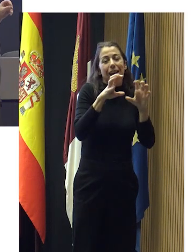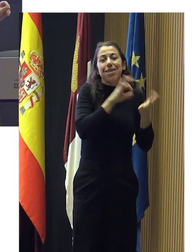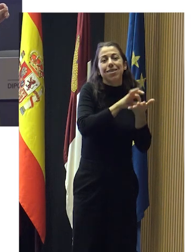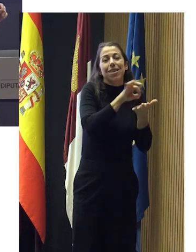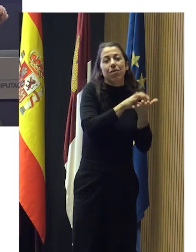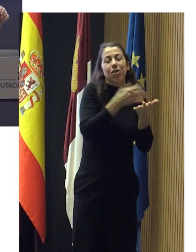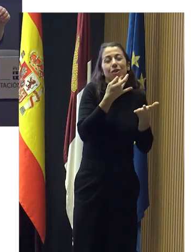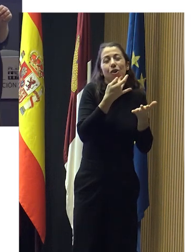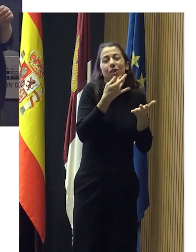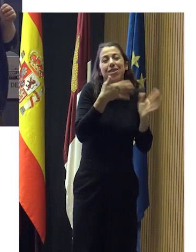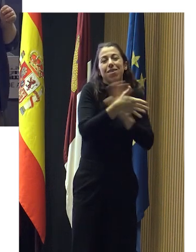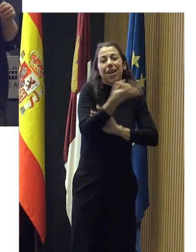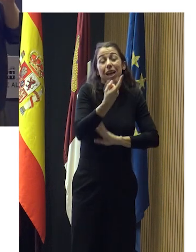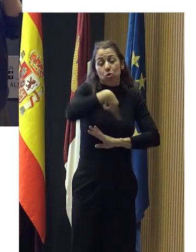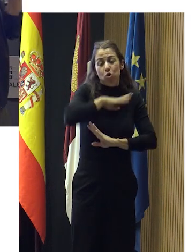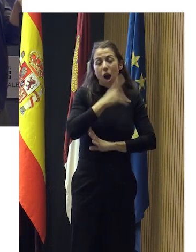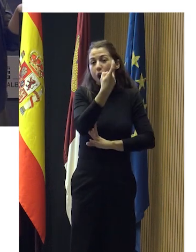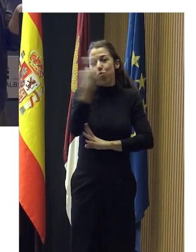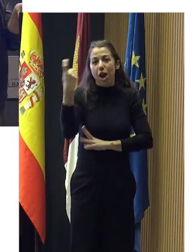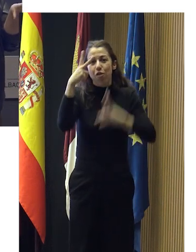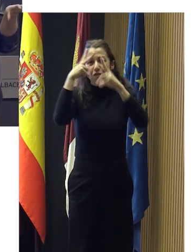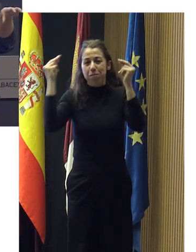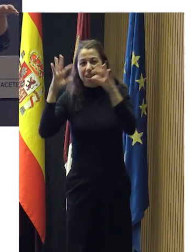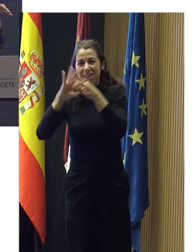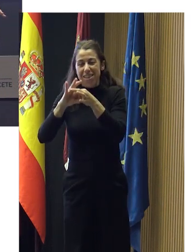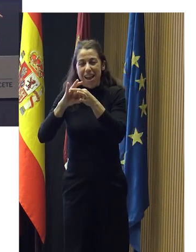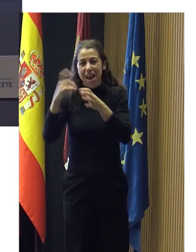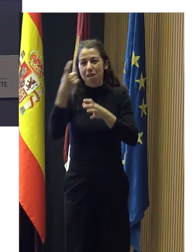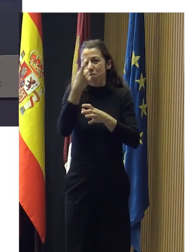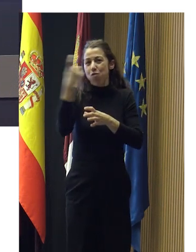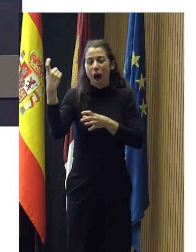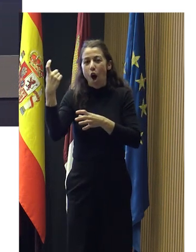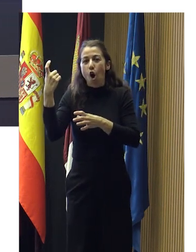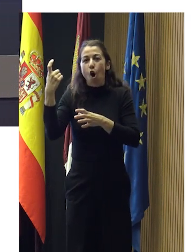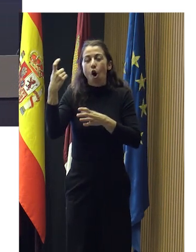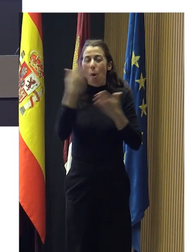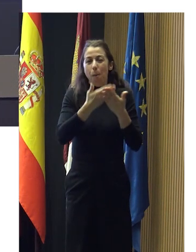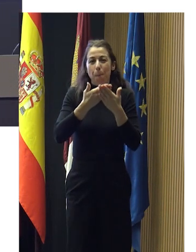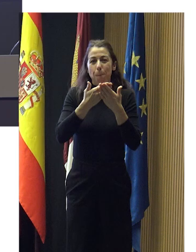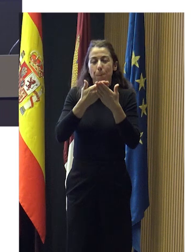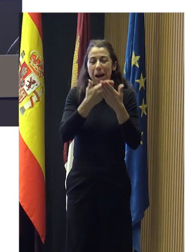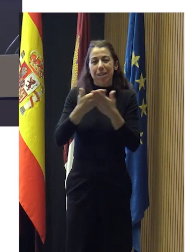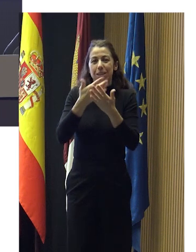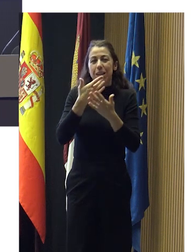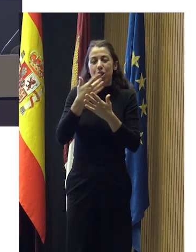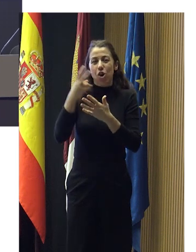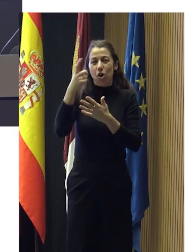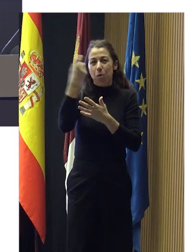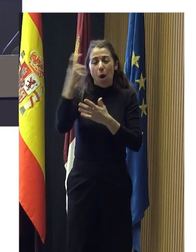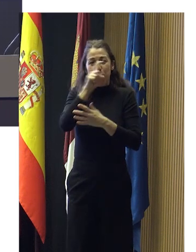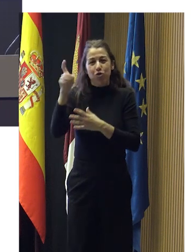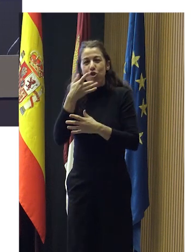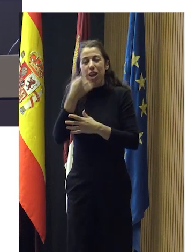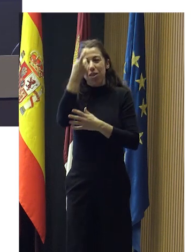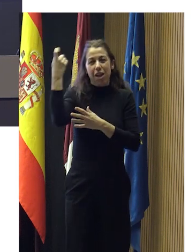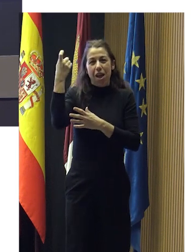Consiste en que tenemos alumnado de enfermería, magisterio, medicina y psicología, a los que se les da un taller en los que